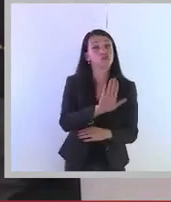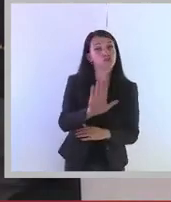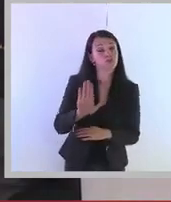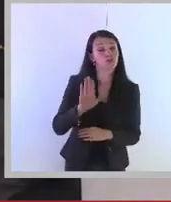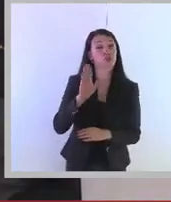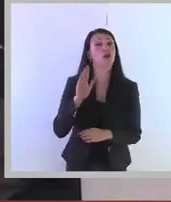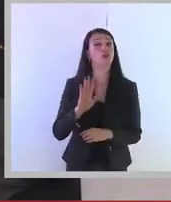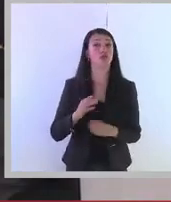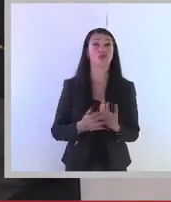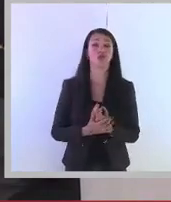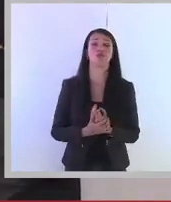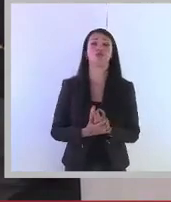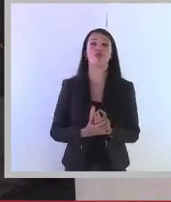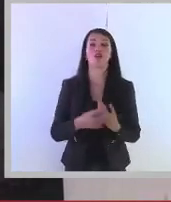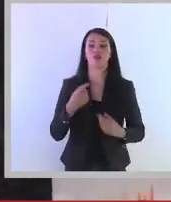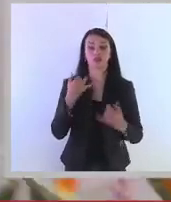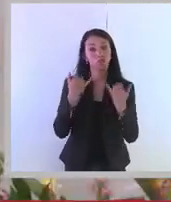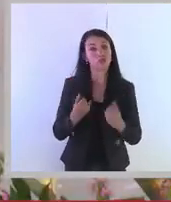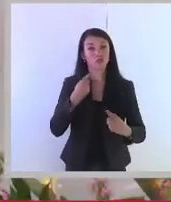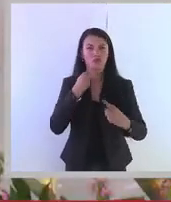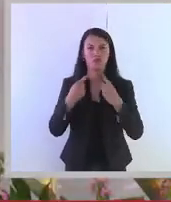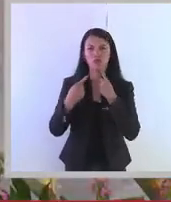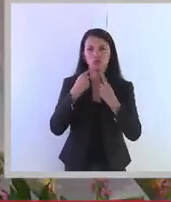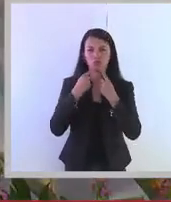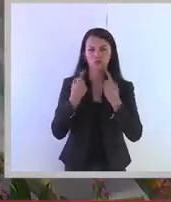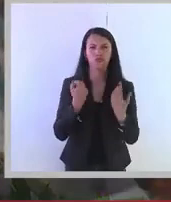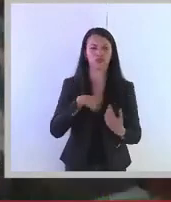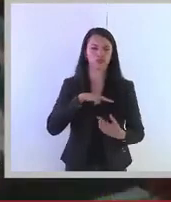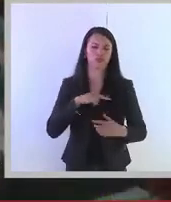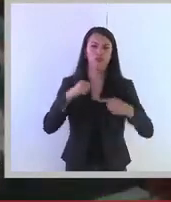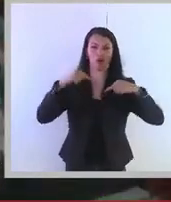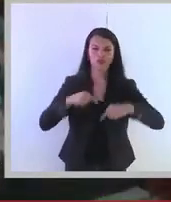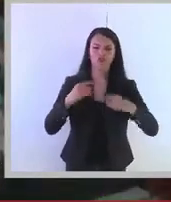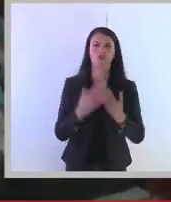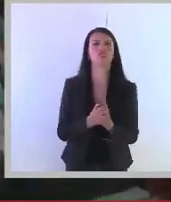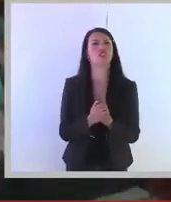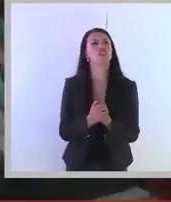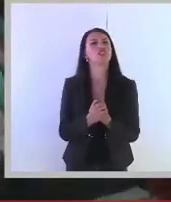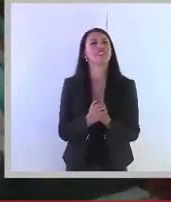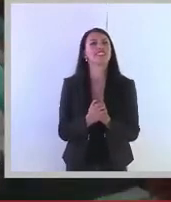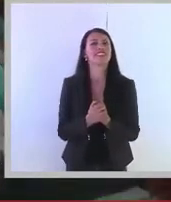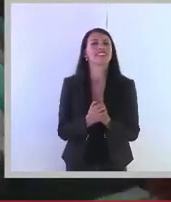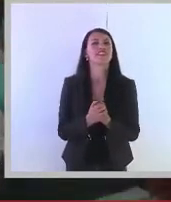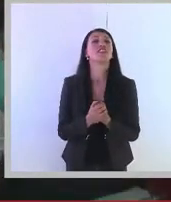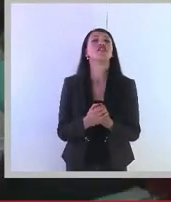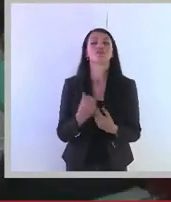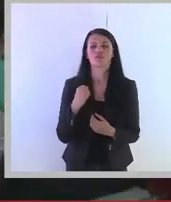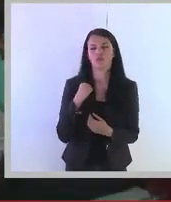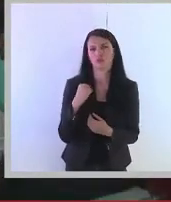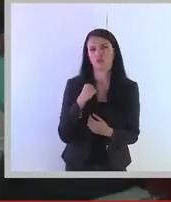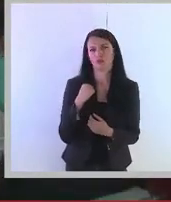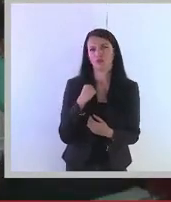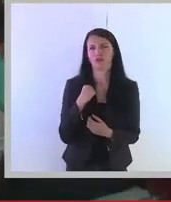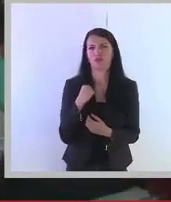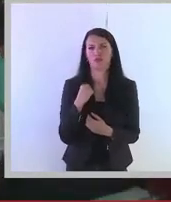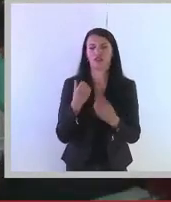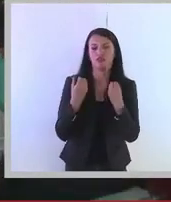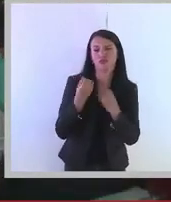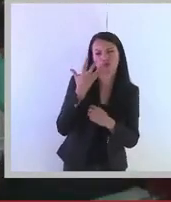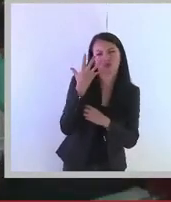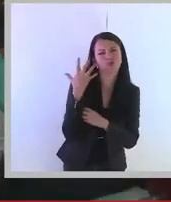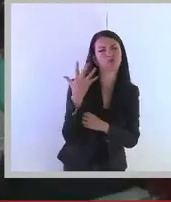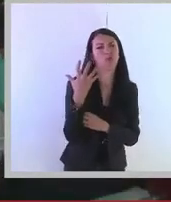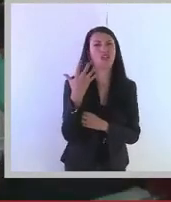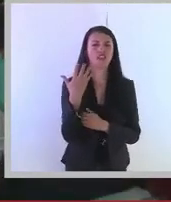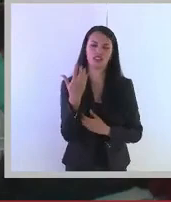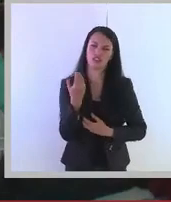ustedes, justamente en el diálogo que para nuestro sector siempre ha estado excluido, tenemos el enorme desafío